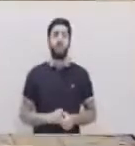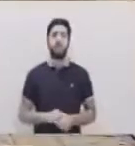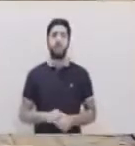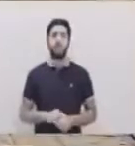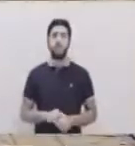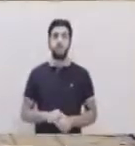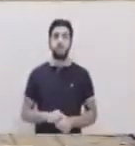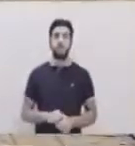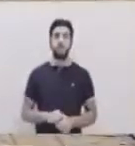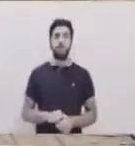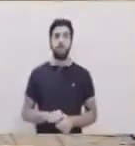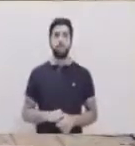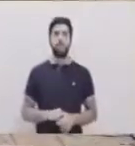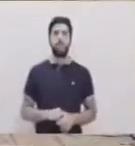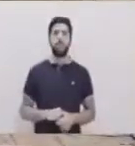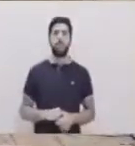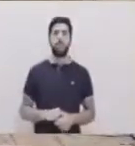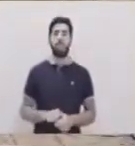Veamos.